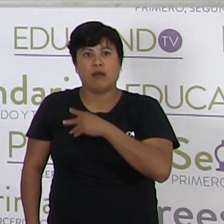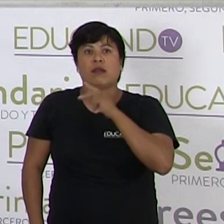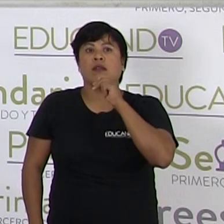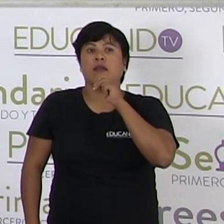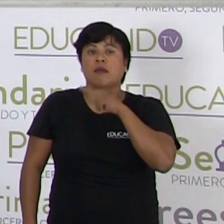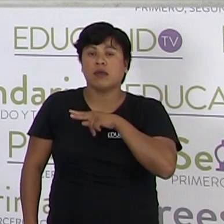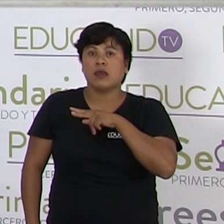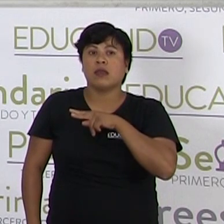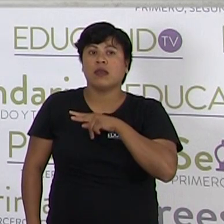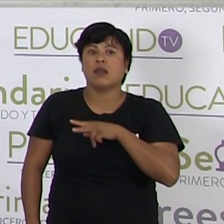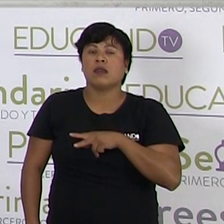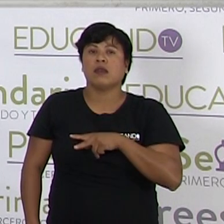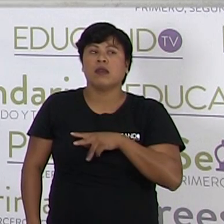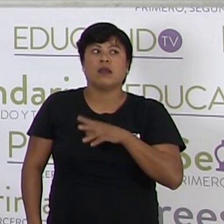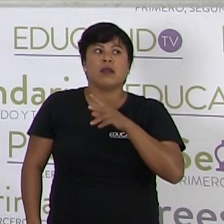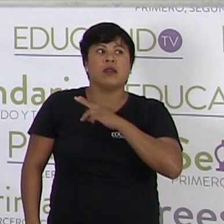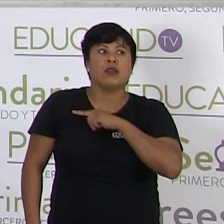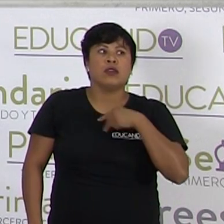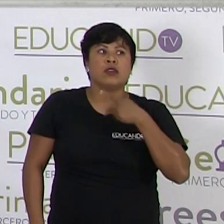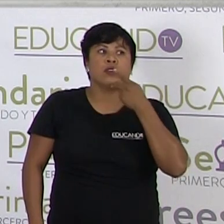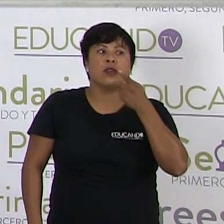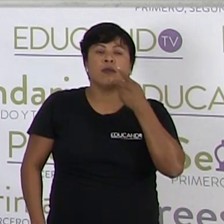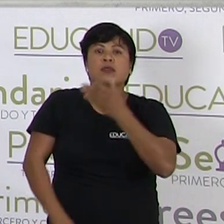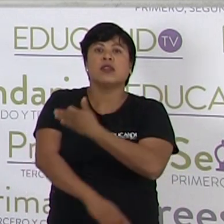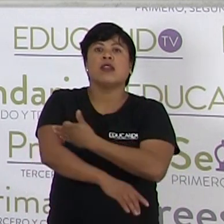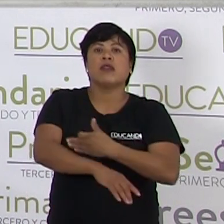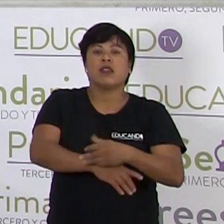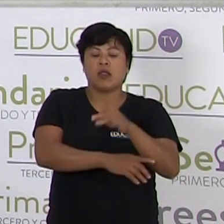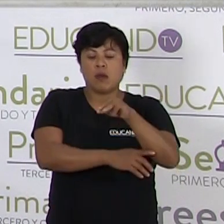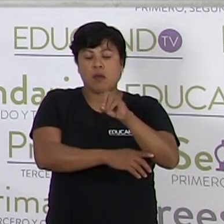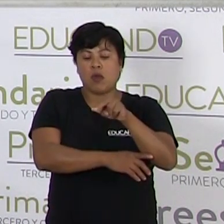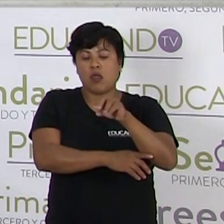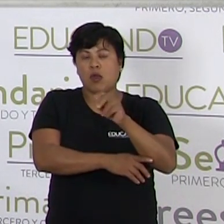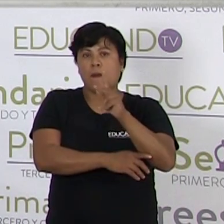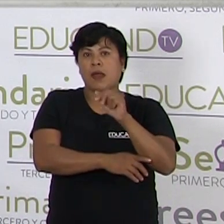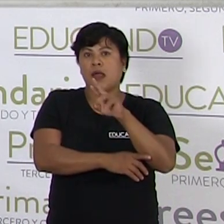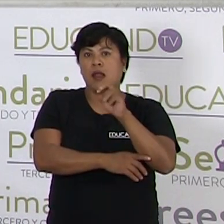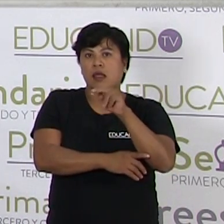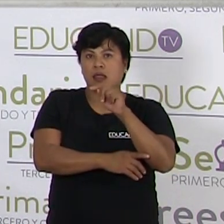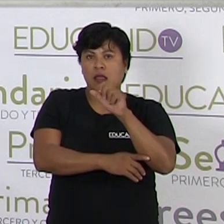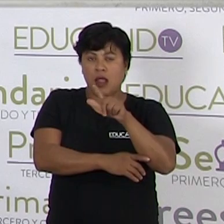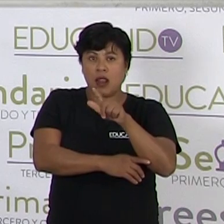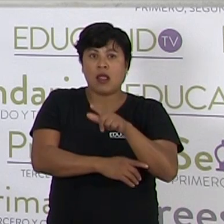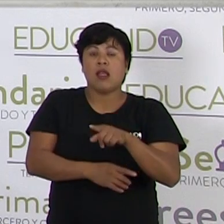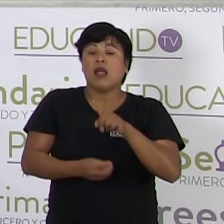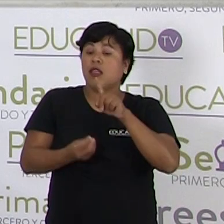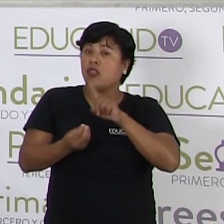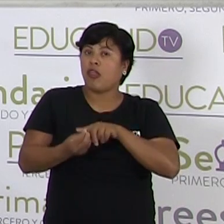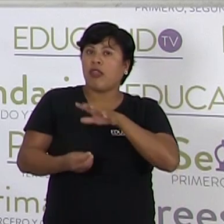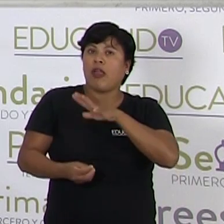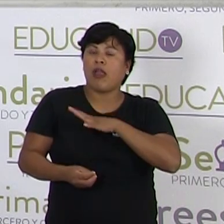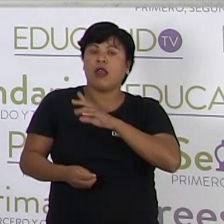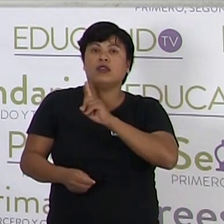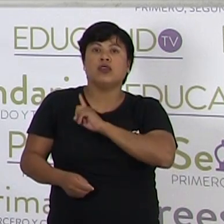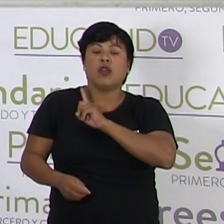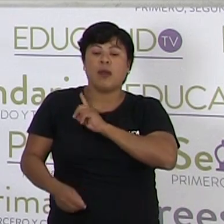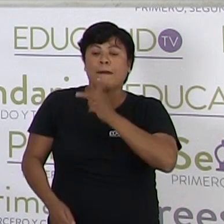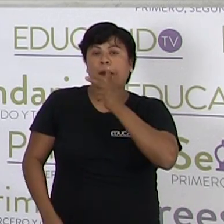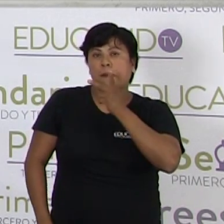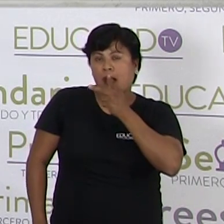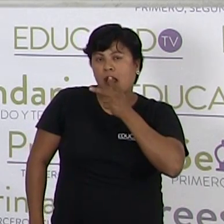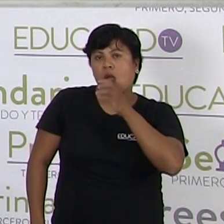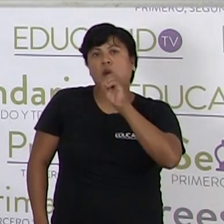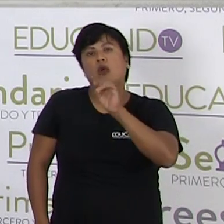También hablamos de la familia monoparental, en la que solamente está papá con los hijos